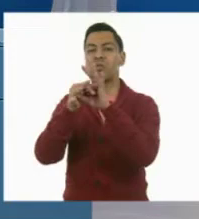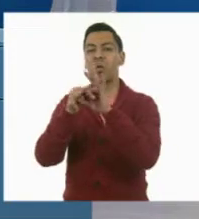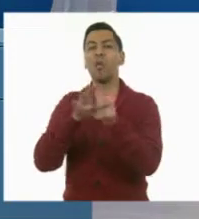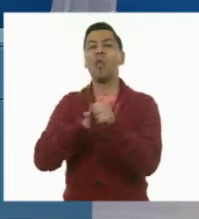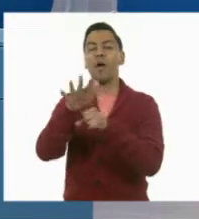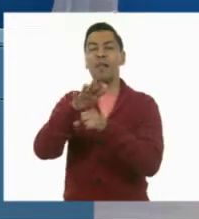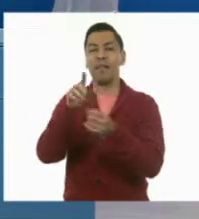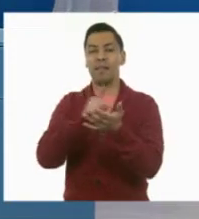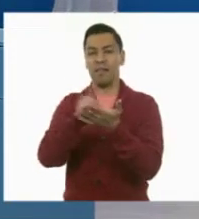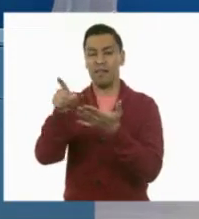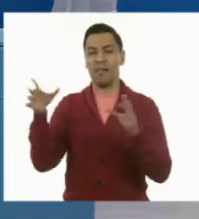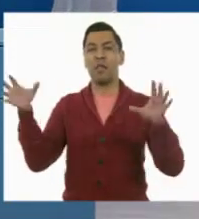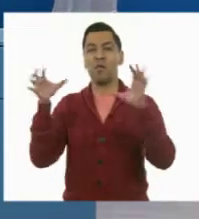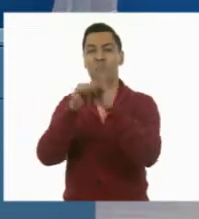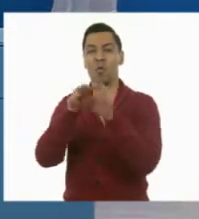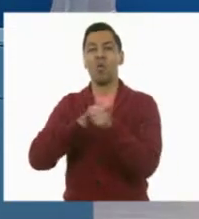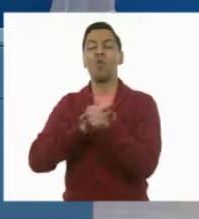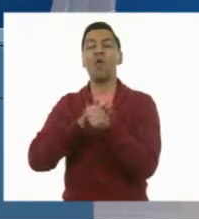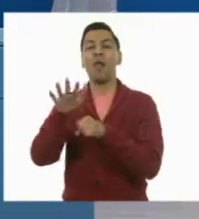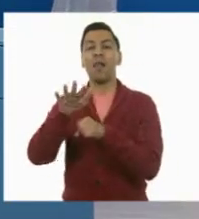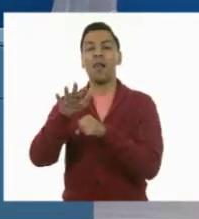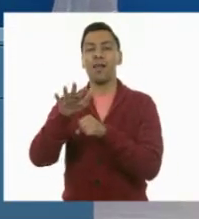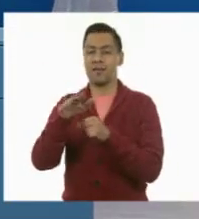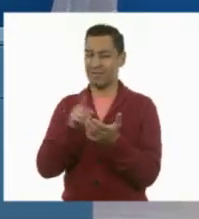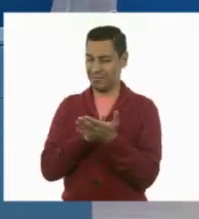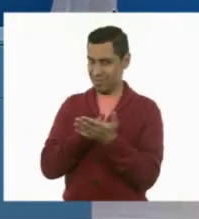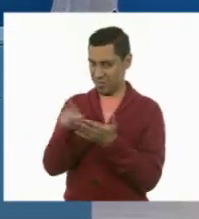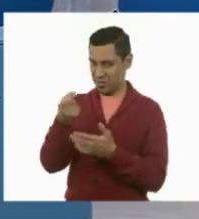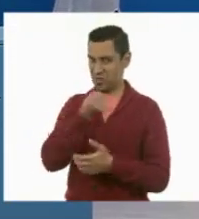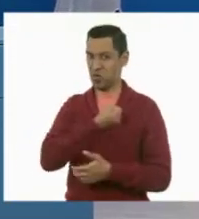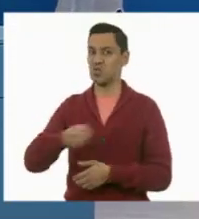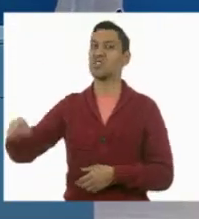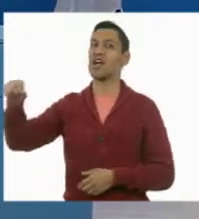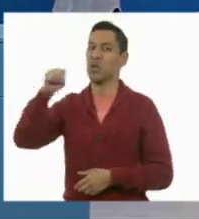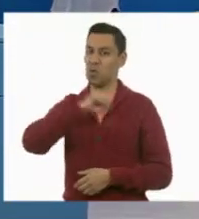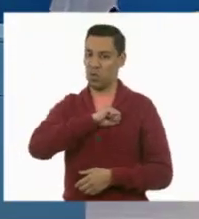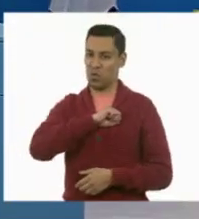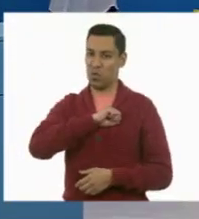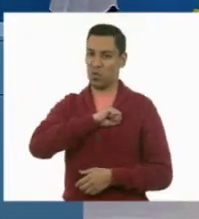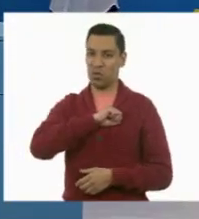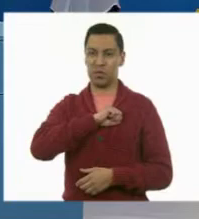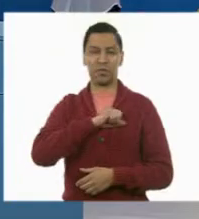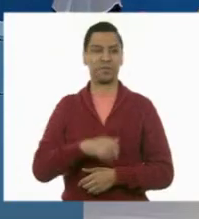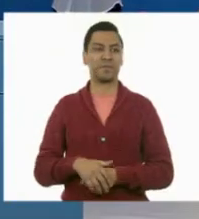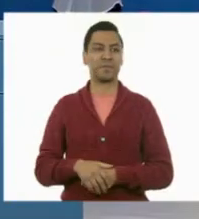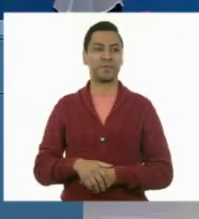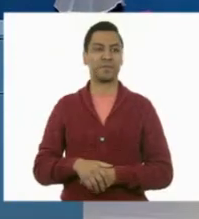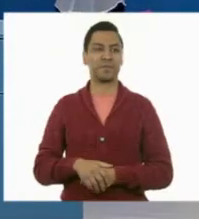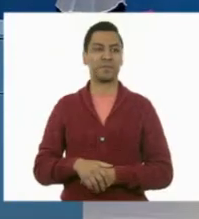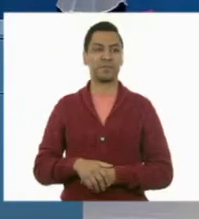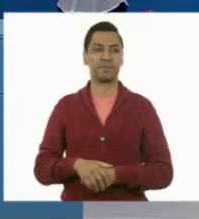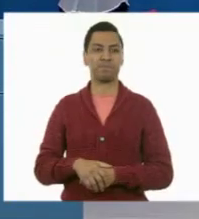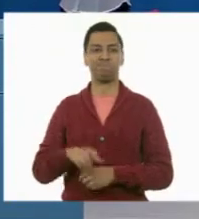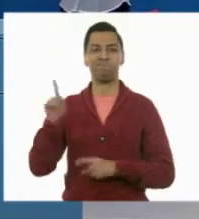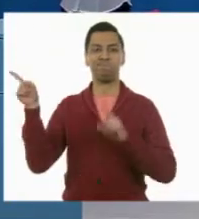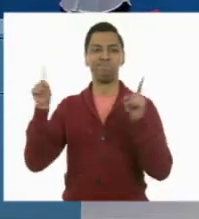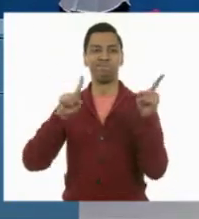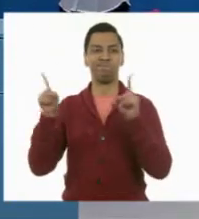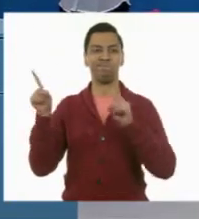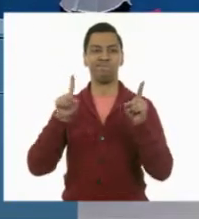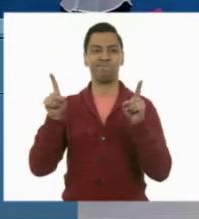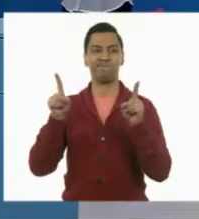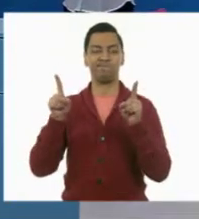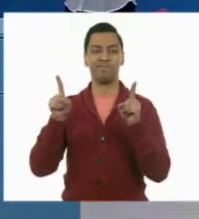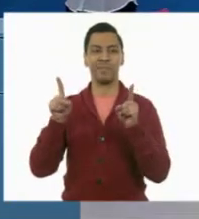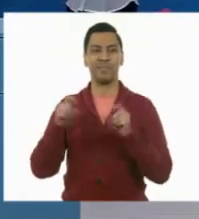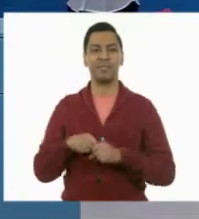del derecho a la salud. Yo creo que... del lado de la